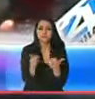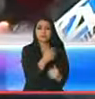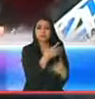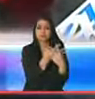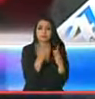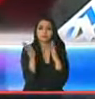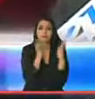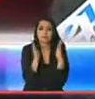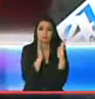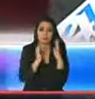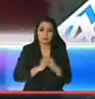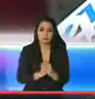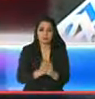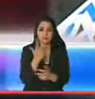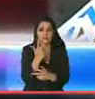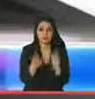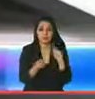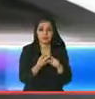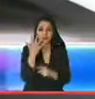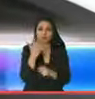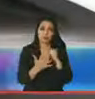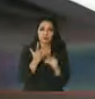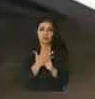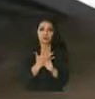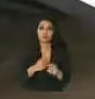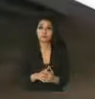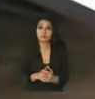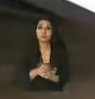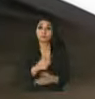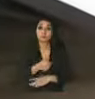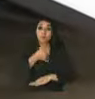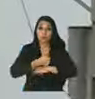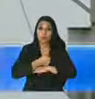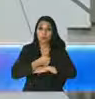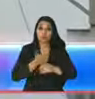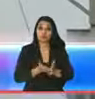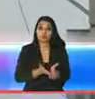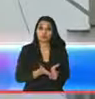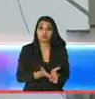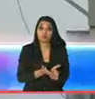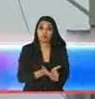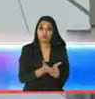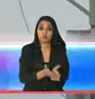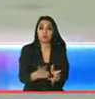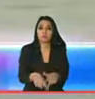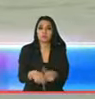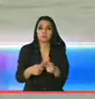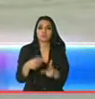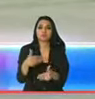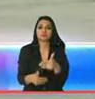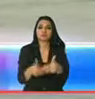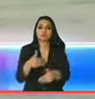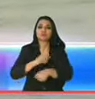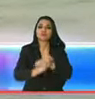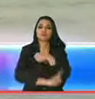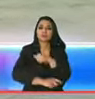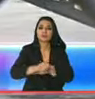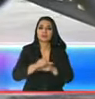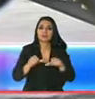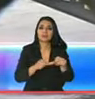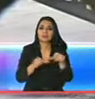libertad de 3 a 5 años. Asimismo, las autoridades marítimas iniciaron un proceso administrativo para investigar el